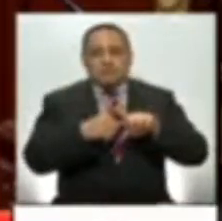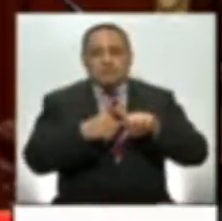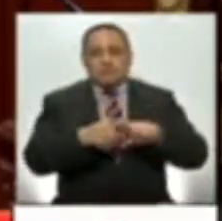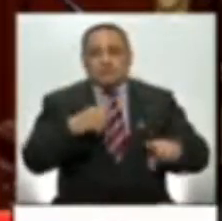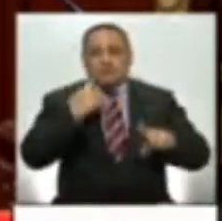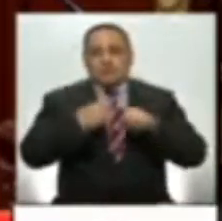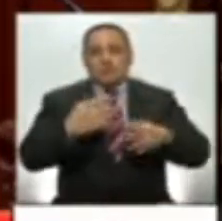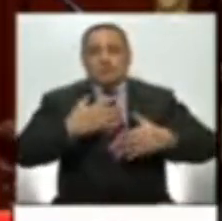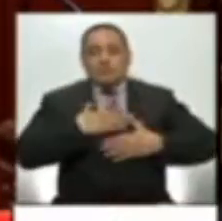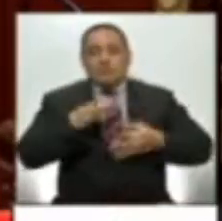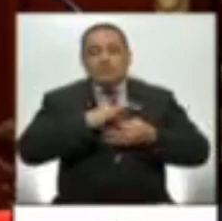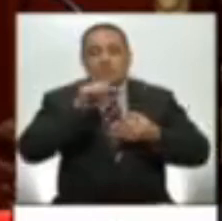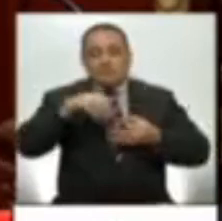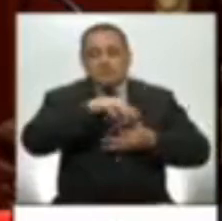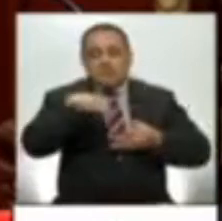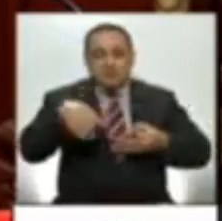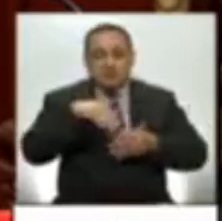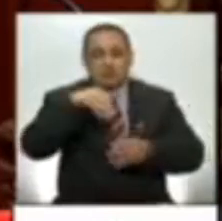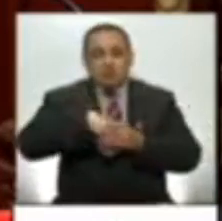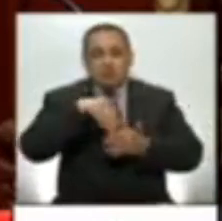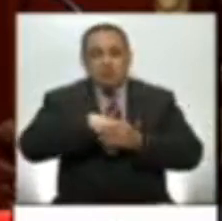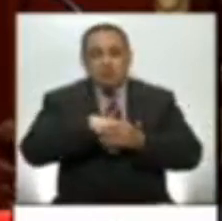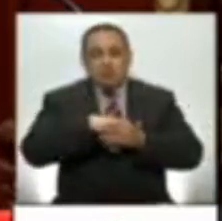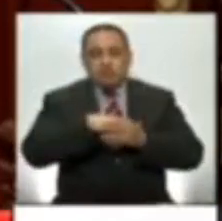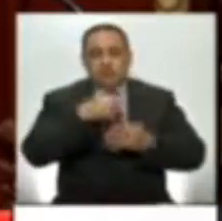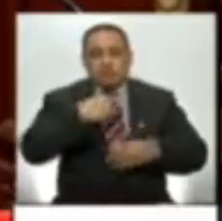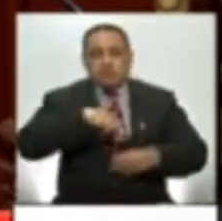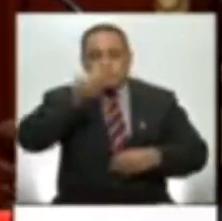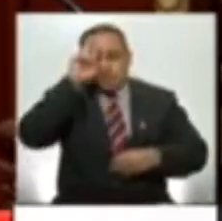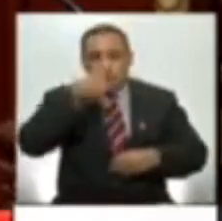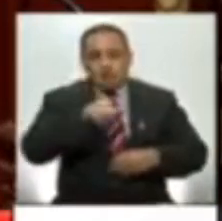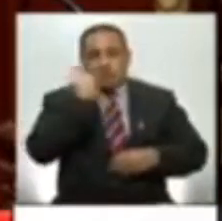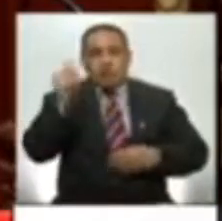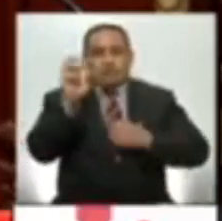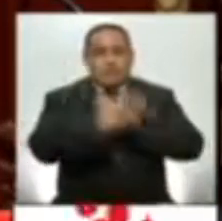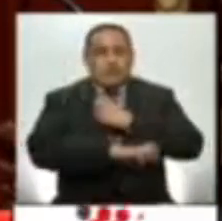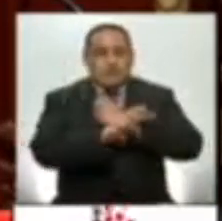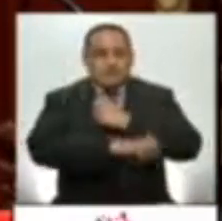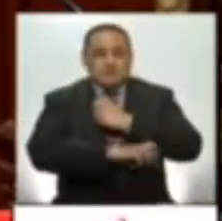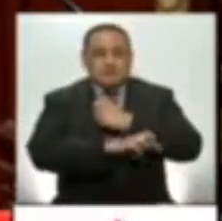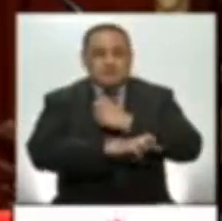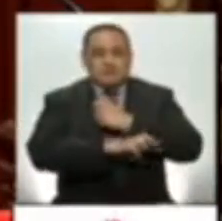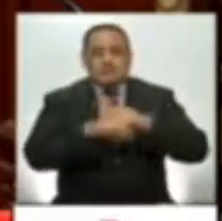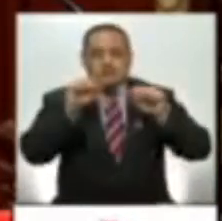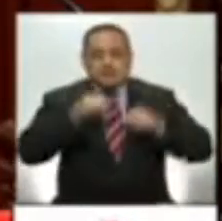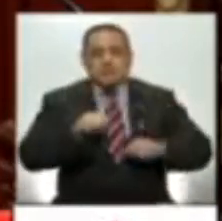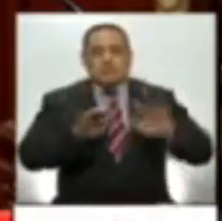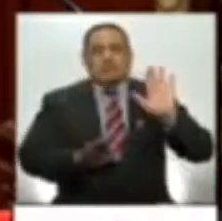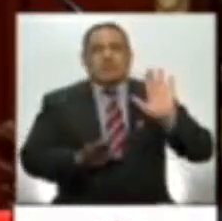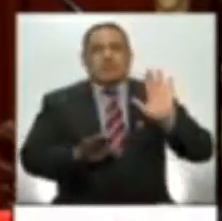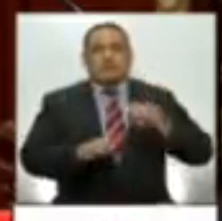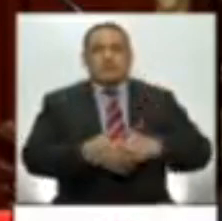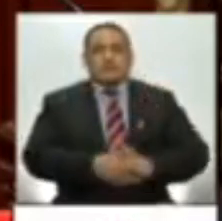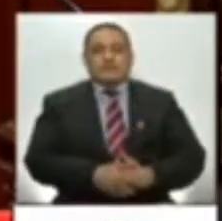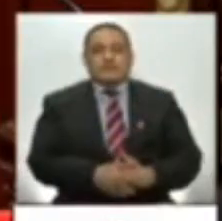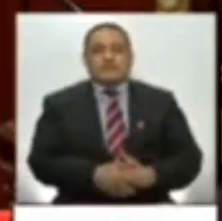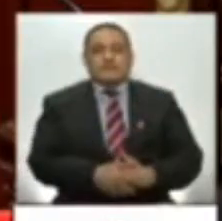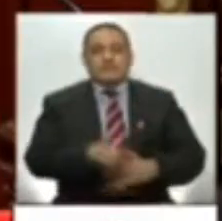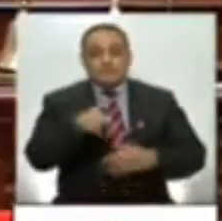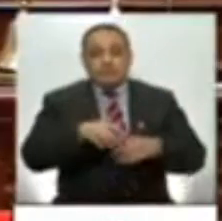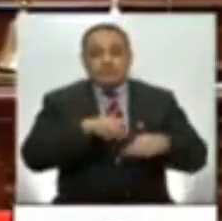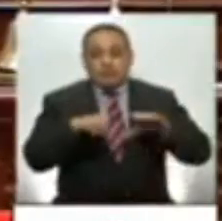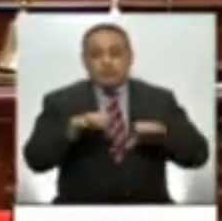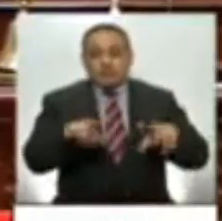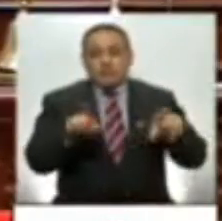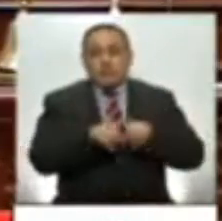y por mi distrito electoral, peruanos en el exterior. Sí, juro. Si así lo